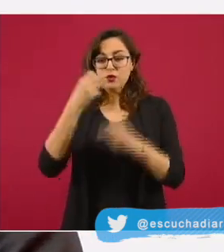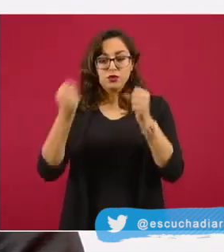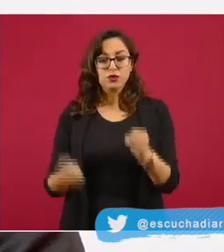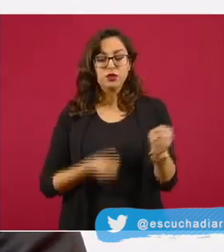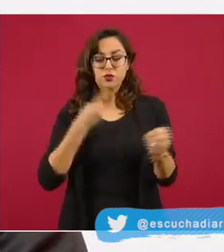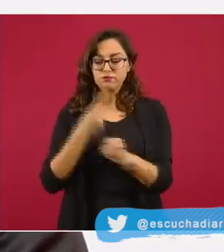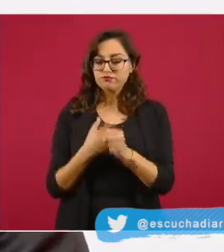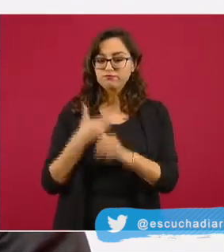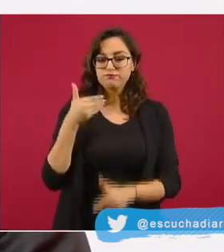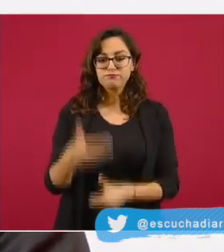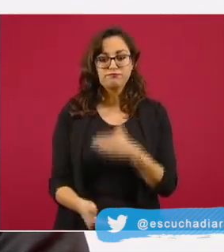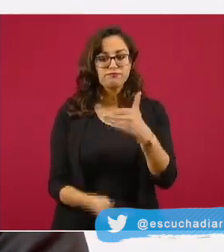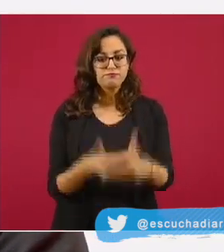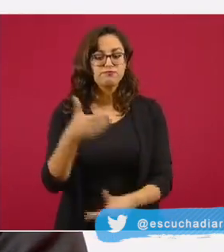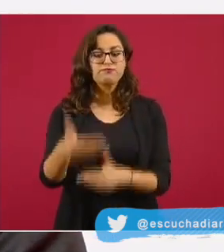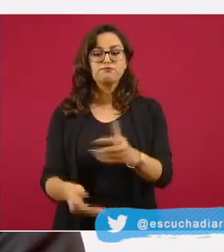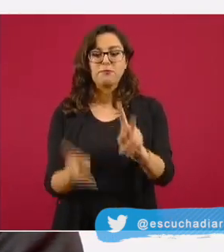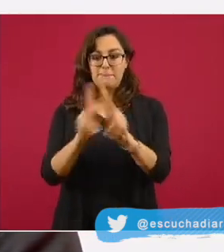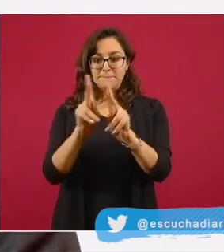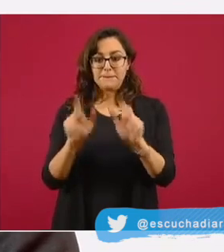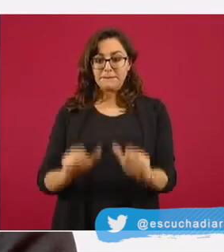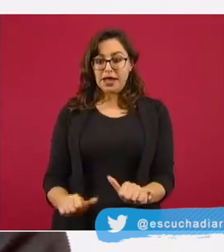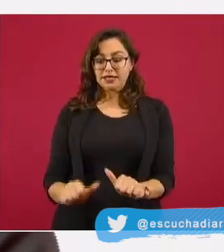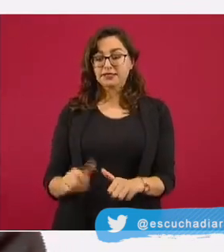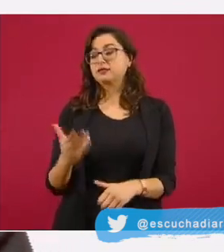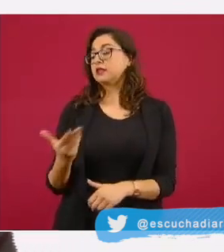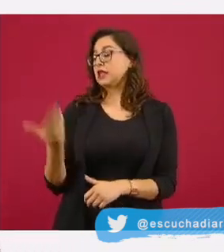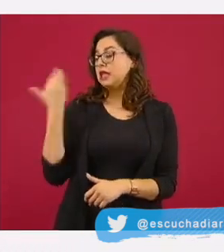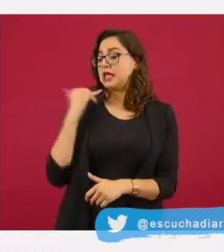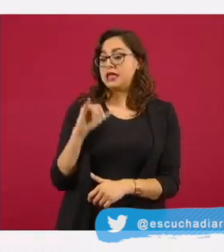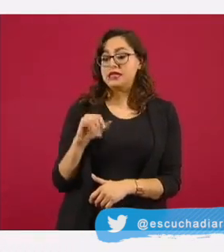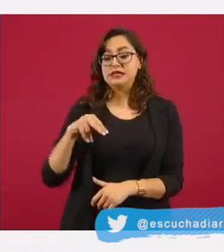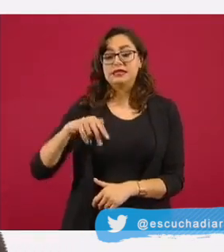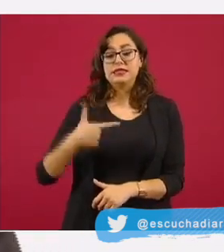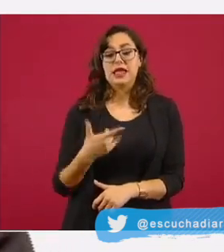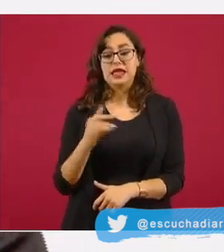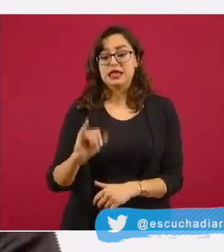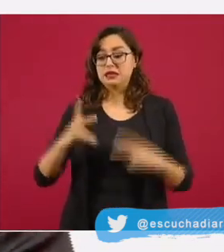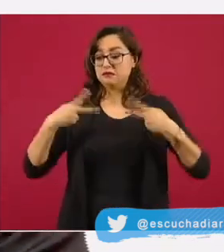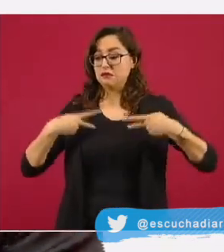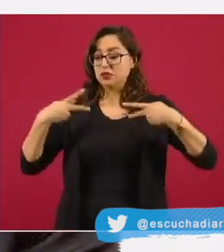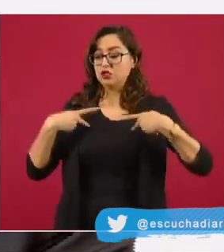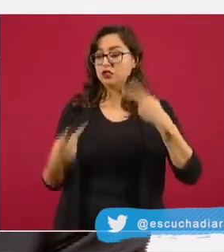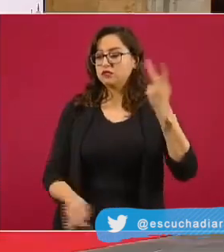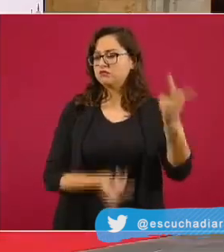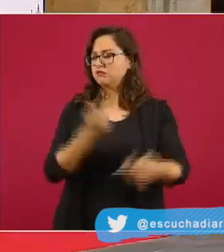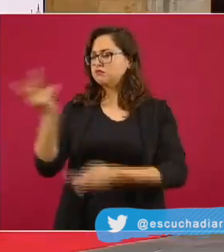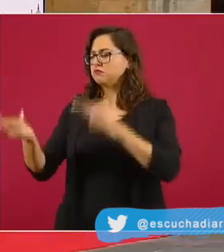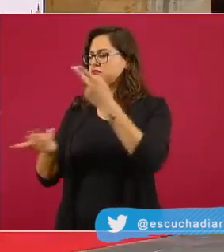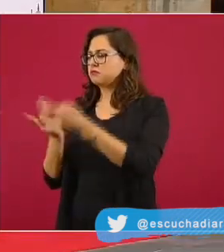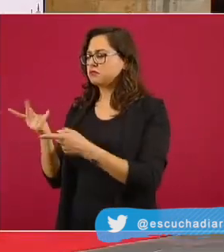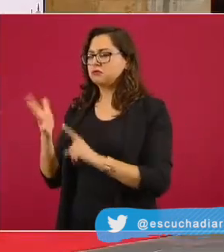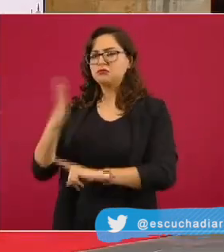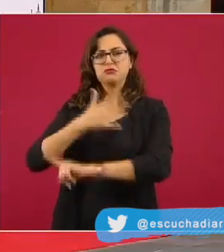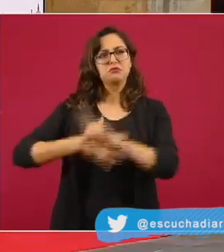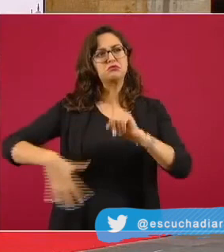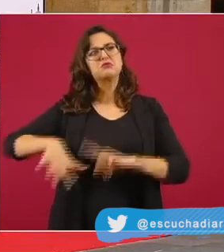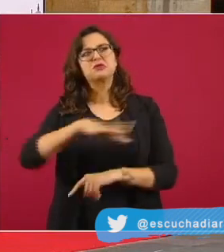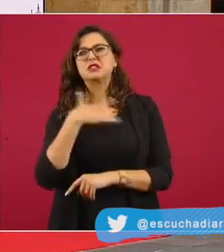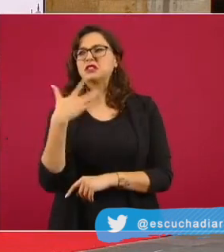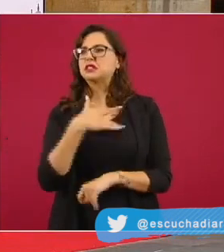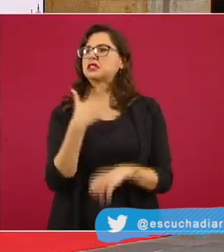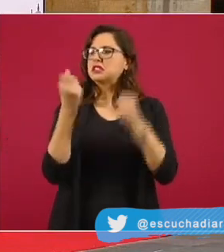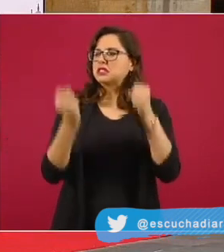En la última encuesta del INEGI sobre percepción de inseguridad de los ciudadanos,